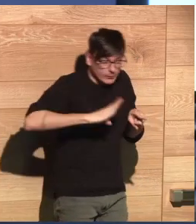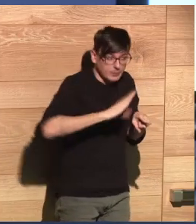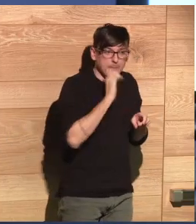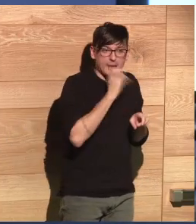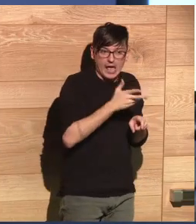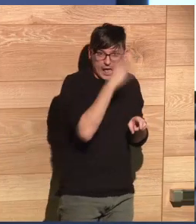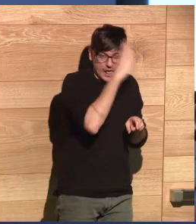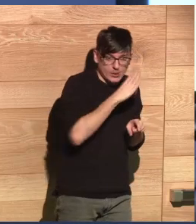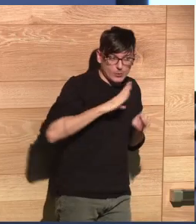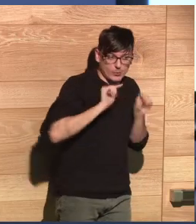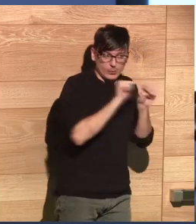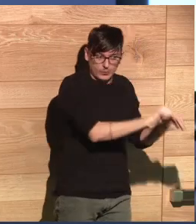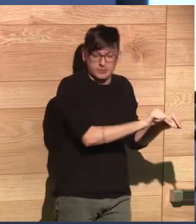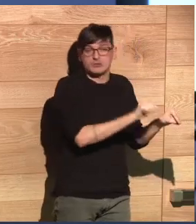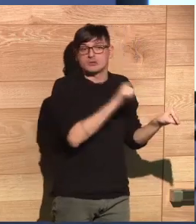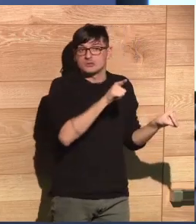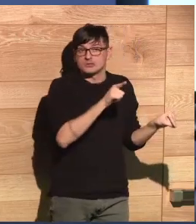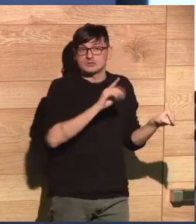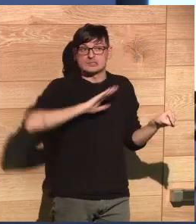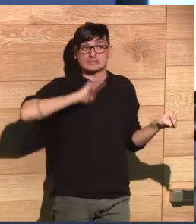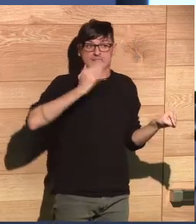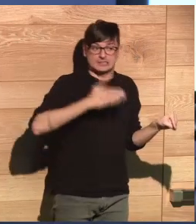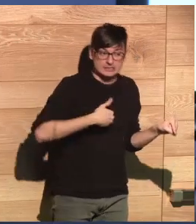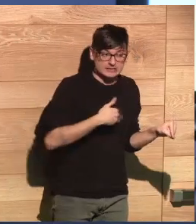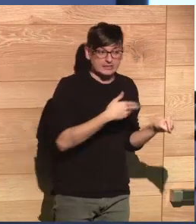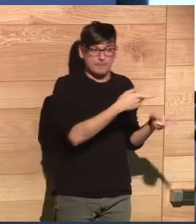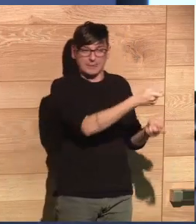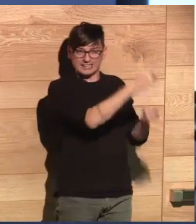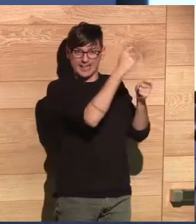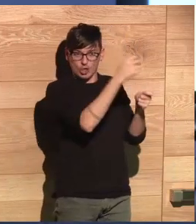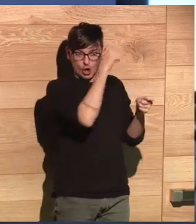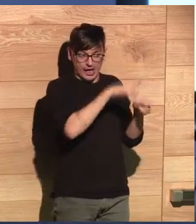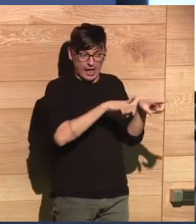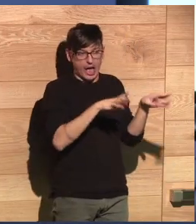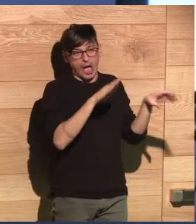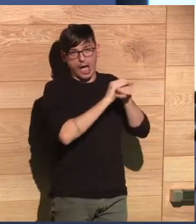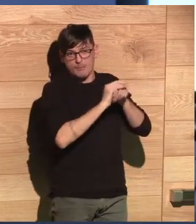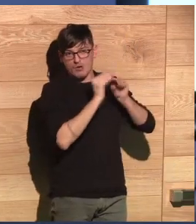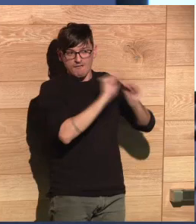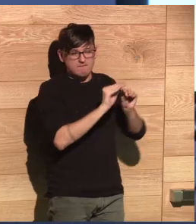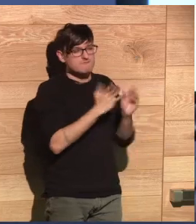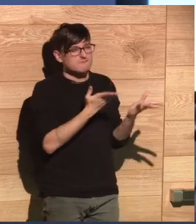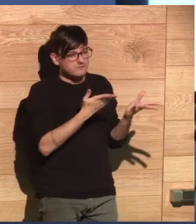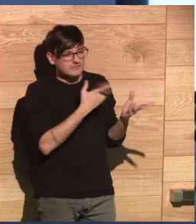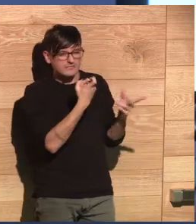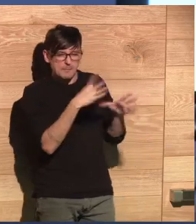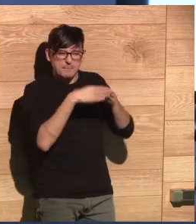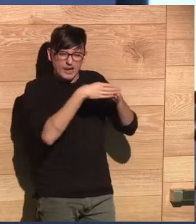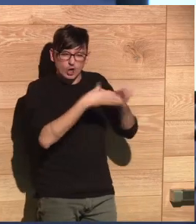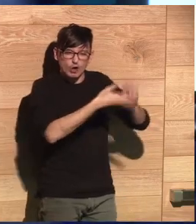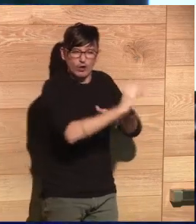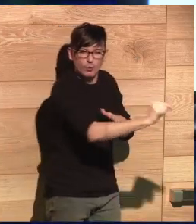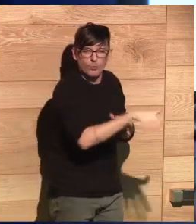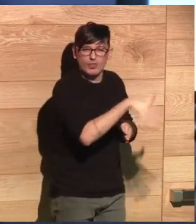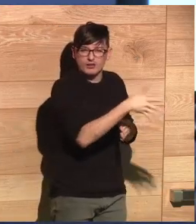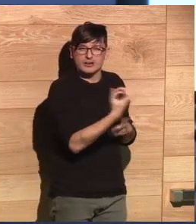día siguiente, Lola habló con su amigo el pescador. ¿Cuándo sale tu barco? Necesito que cruces a un amigo mío hasta